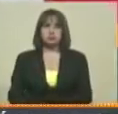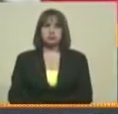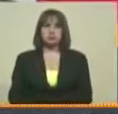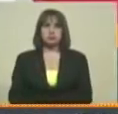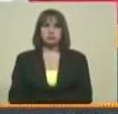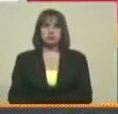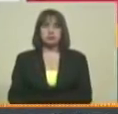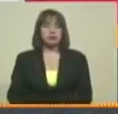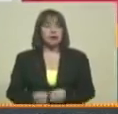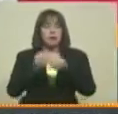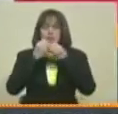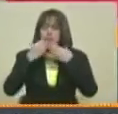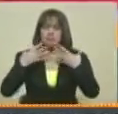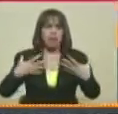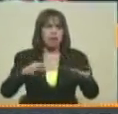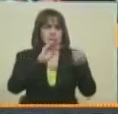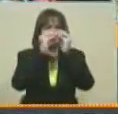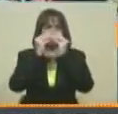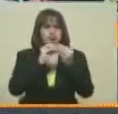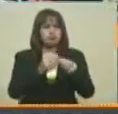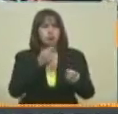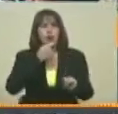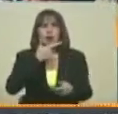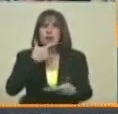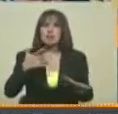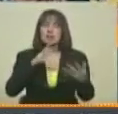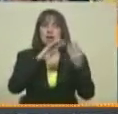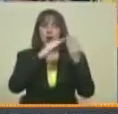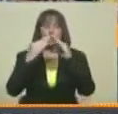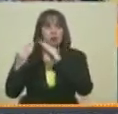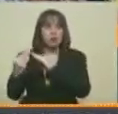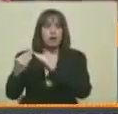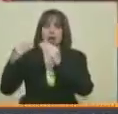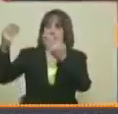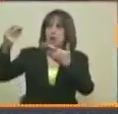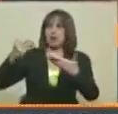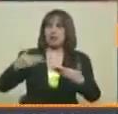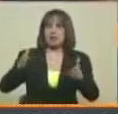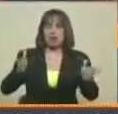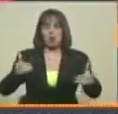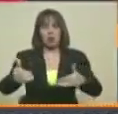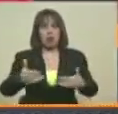el embellecimiento de su comunidad, para lograr que lleguen los CLAP,